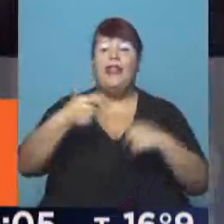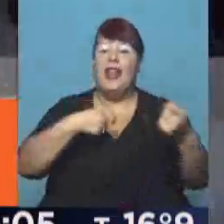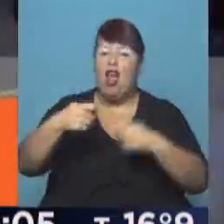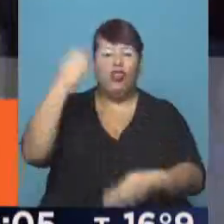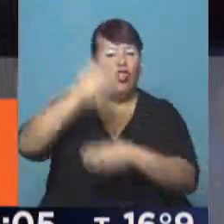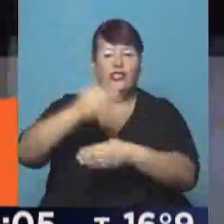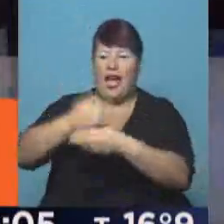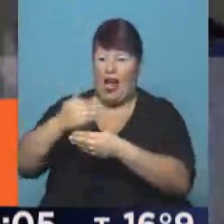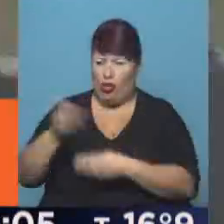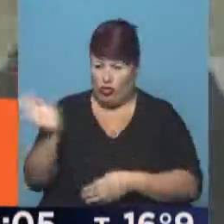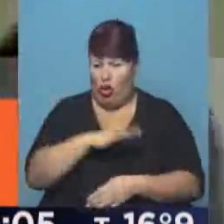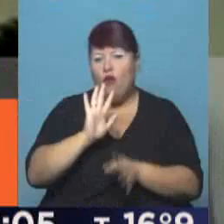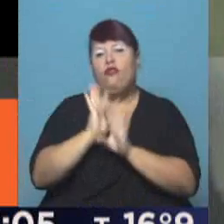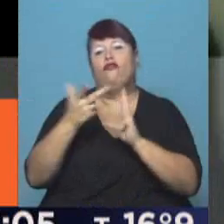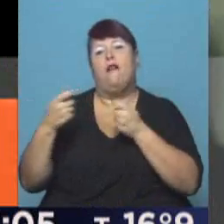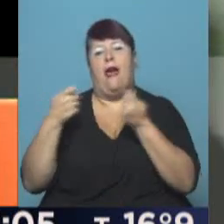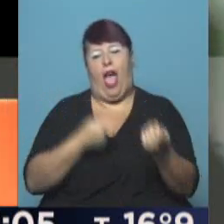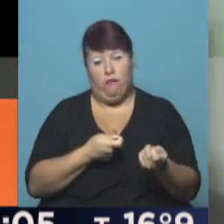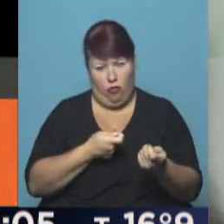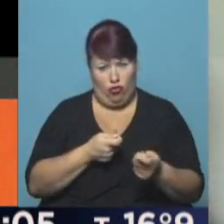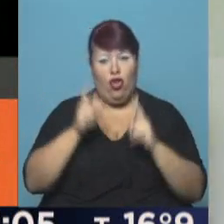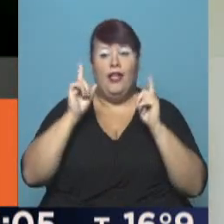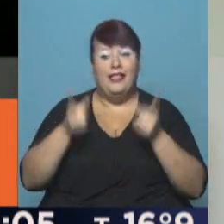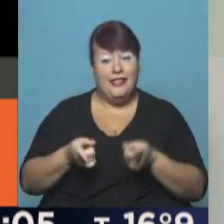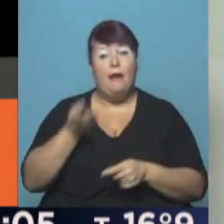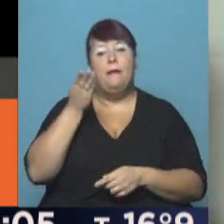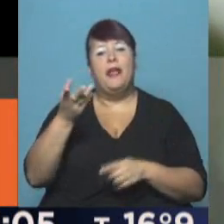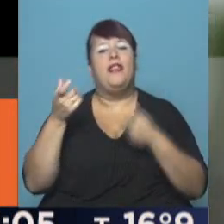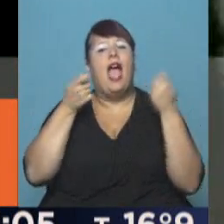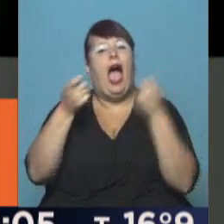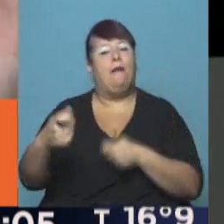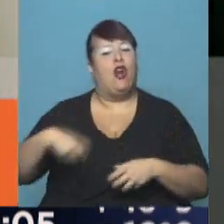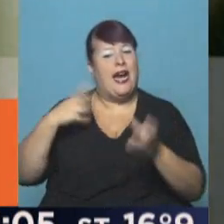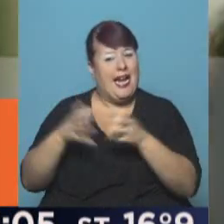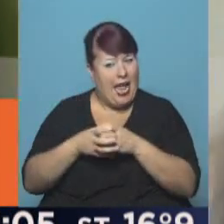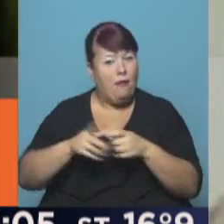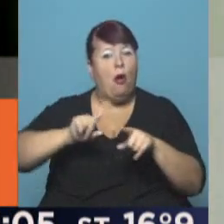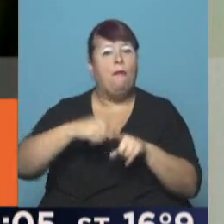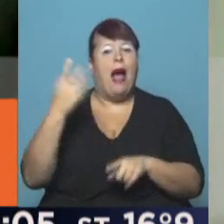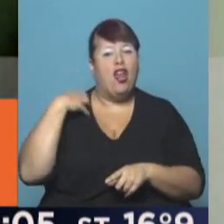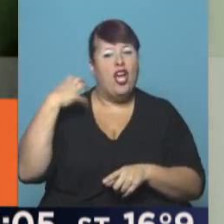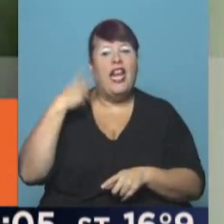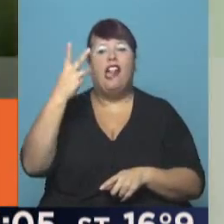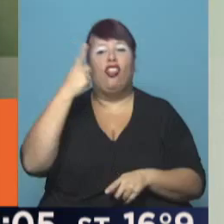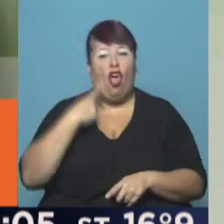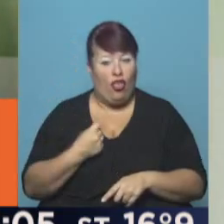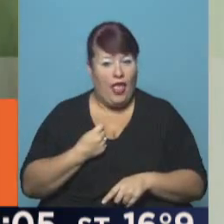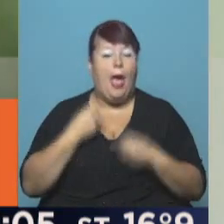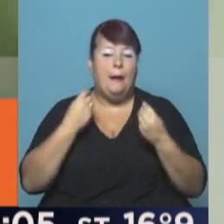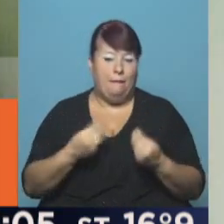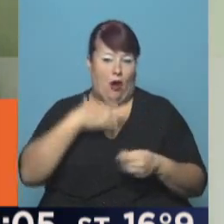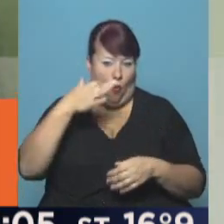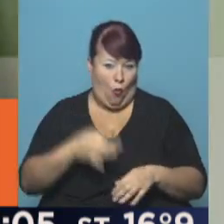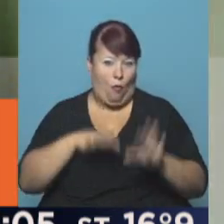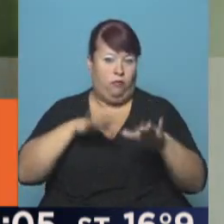que cierren sus puertas en señal de apoyo. También pidió el respaldo de los gremios con un paro general de 48 horas para llevar